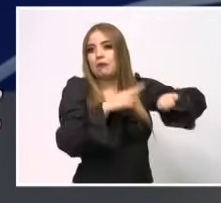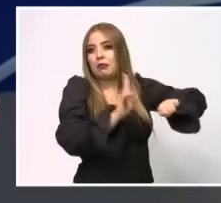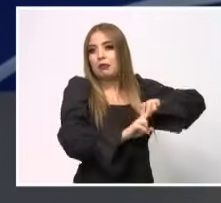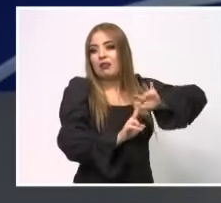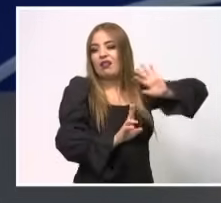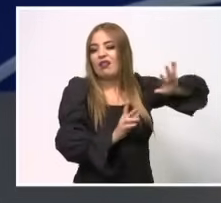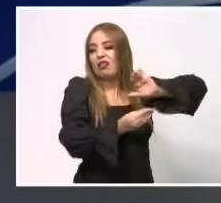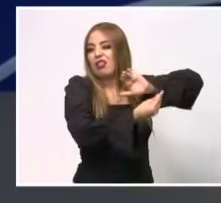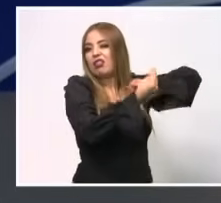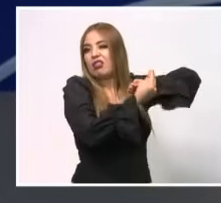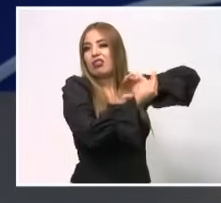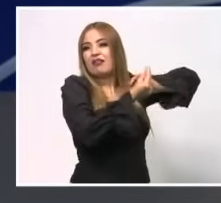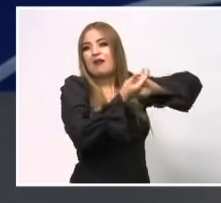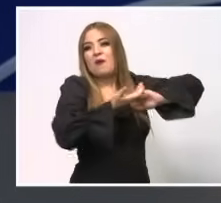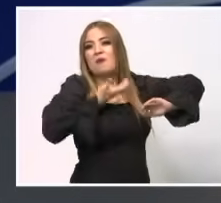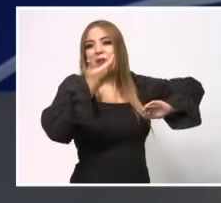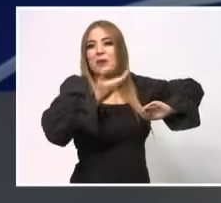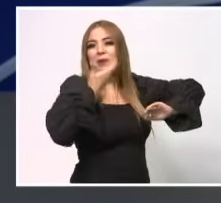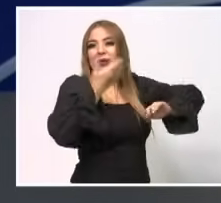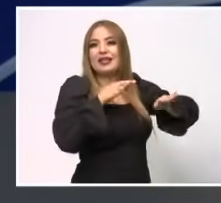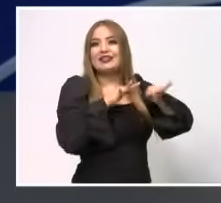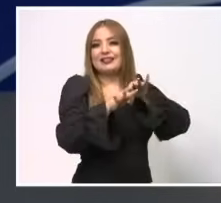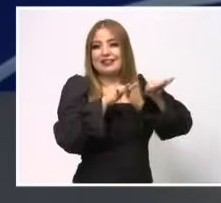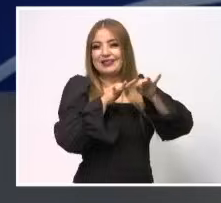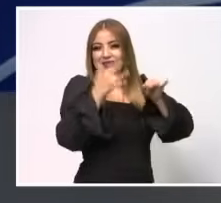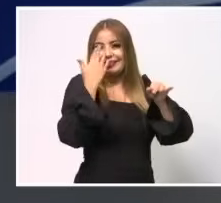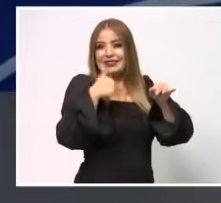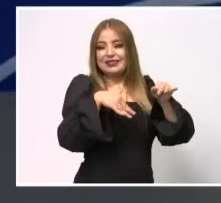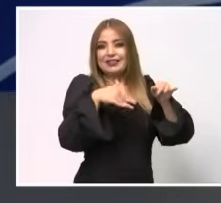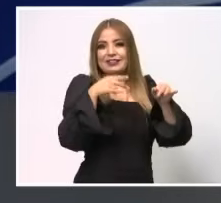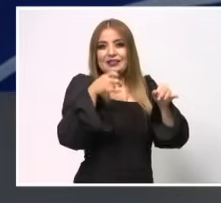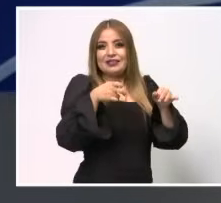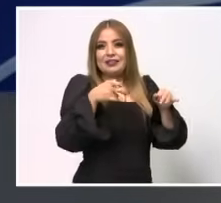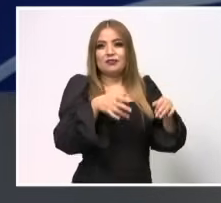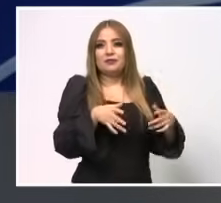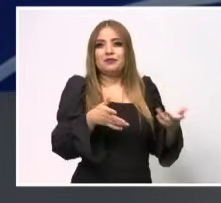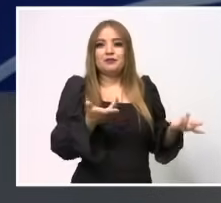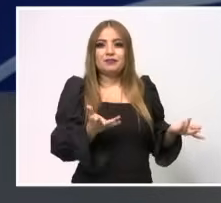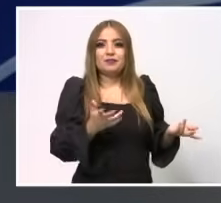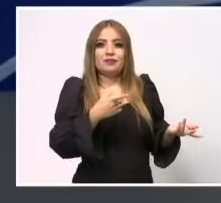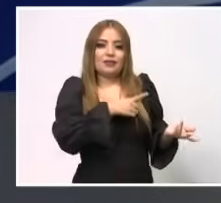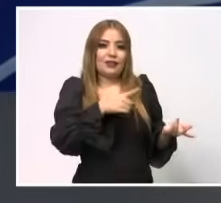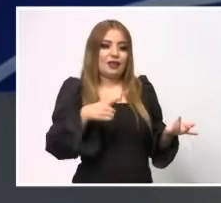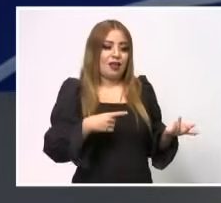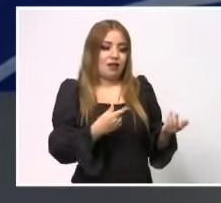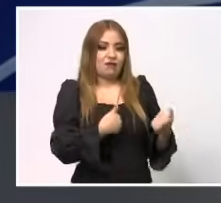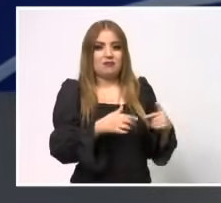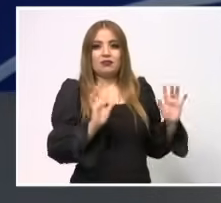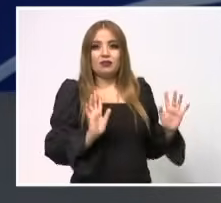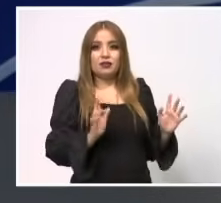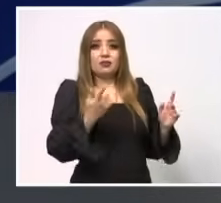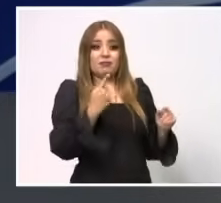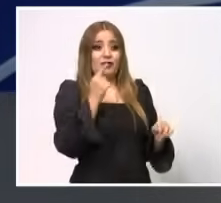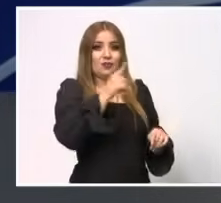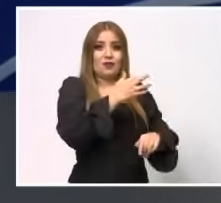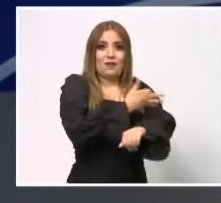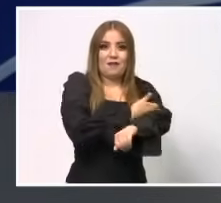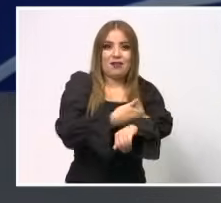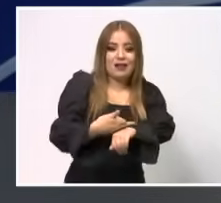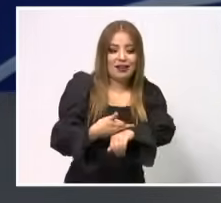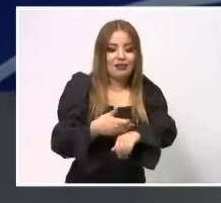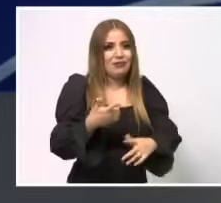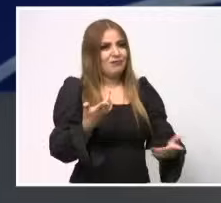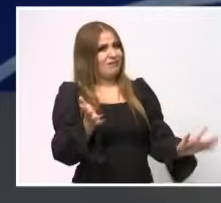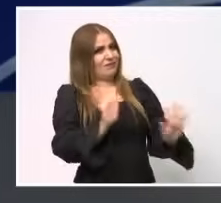es parte de lo que debo de recibir o tengo que recibir pero los de la Garza seguramente no